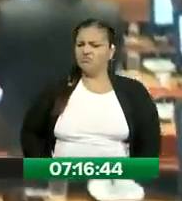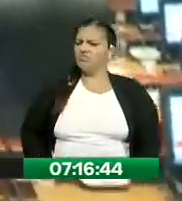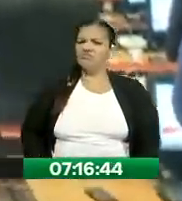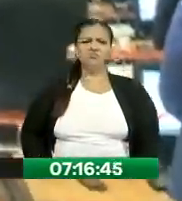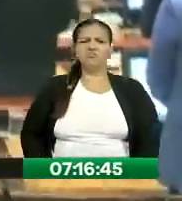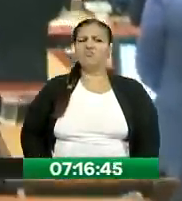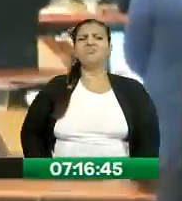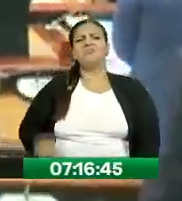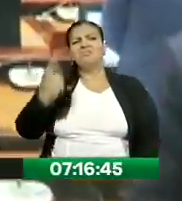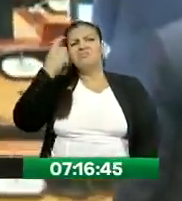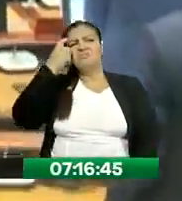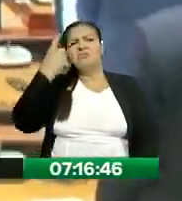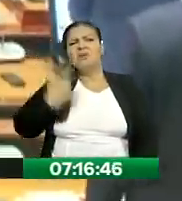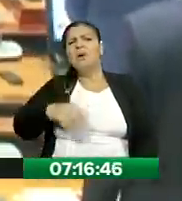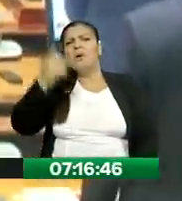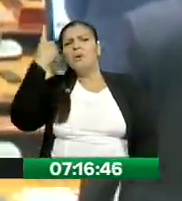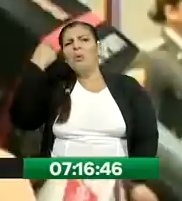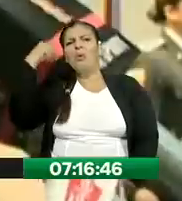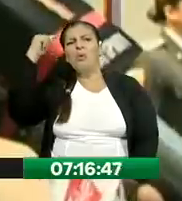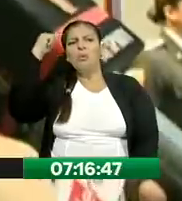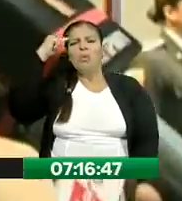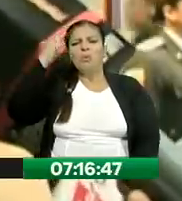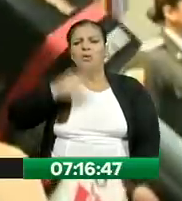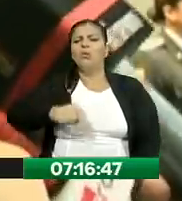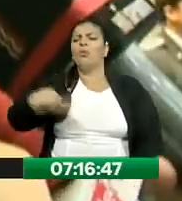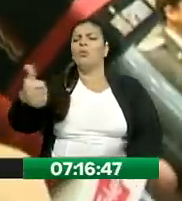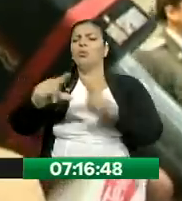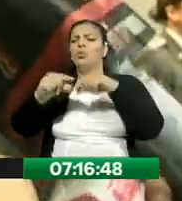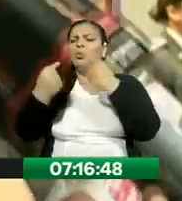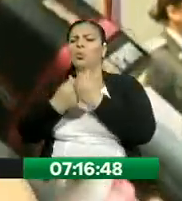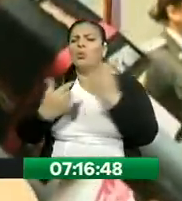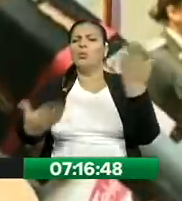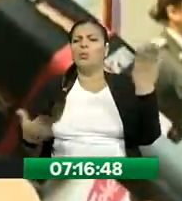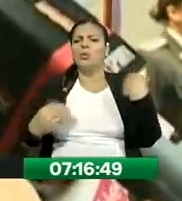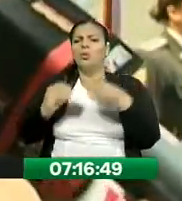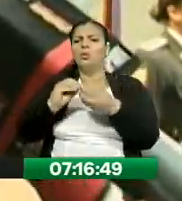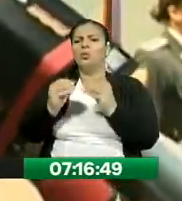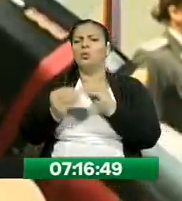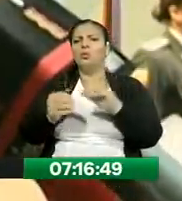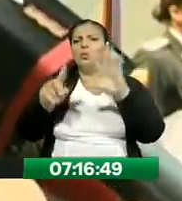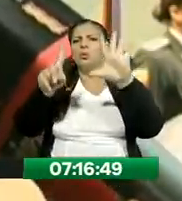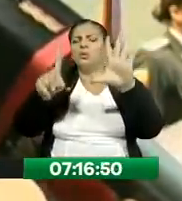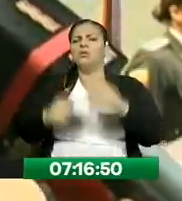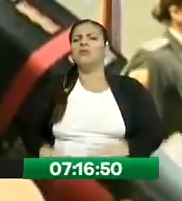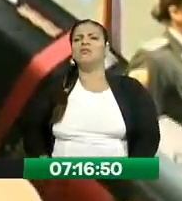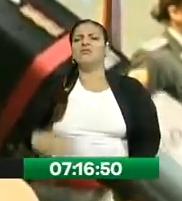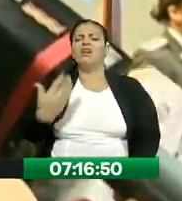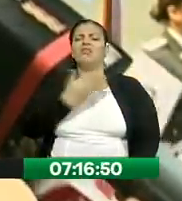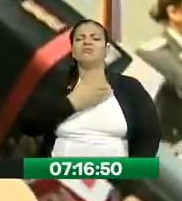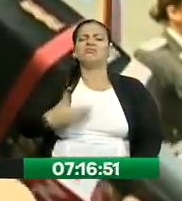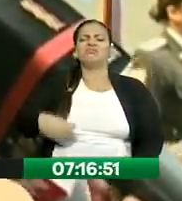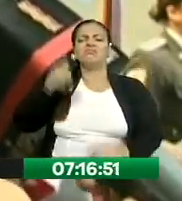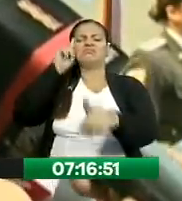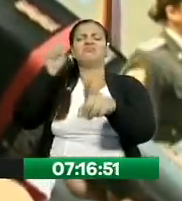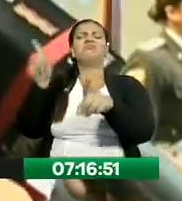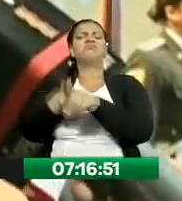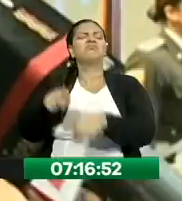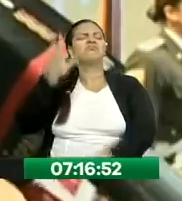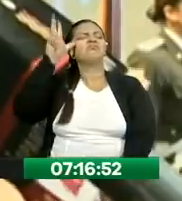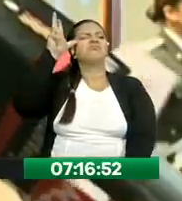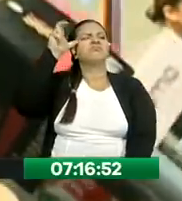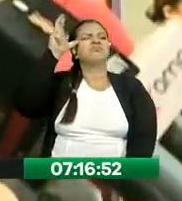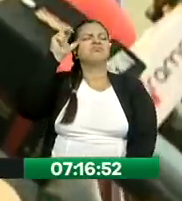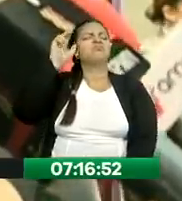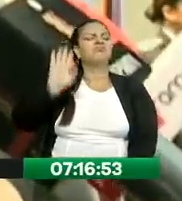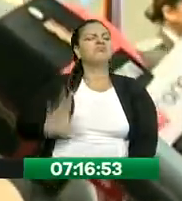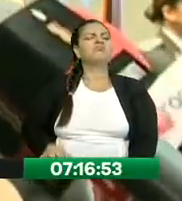entre el gobierno y los partidos de derecha. Los socialcristianos y conjuntamente con la bancada oficialista son los que vienen teniendo